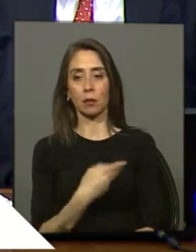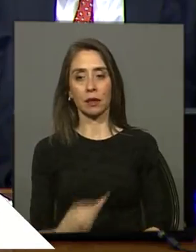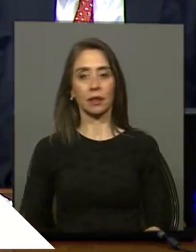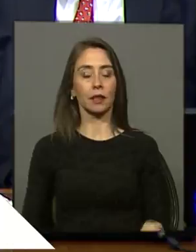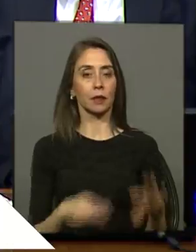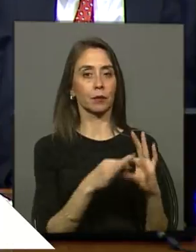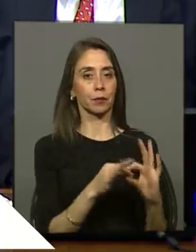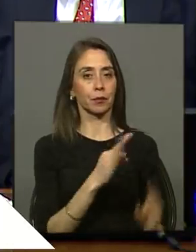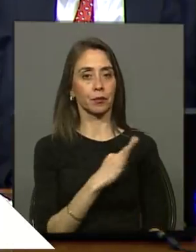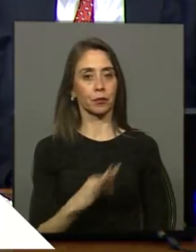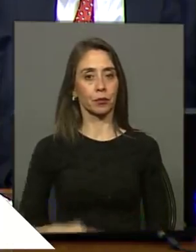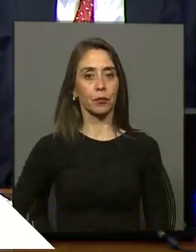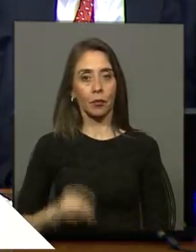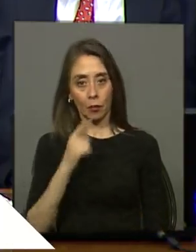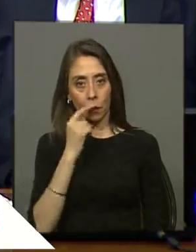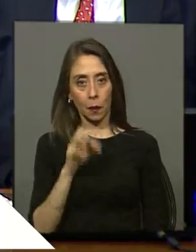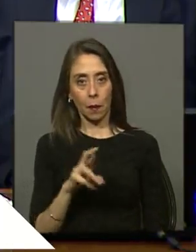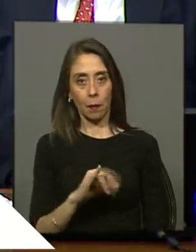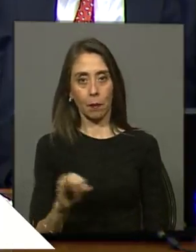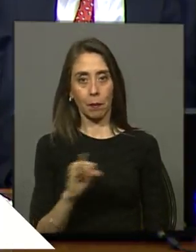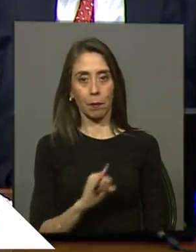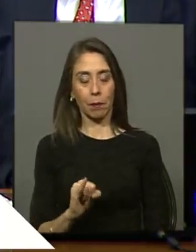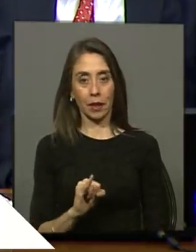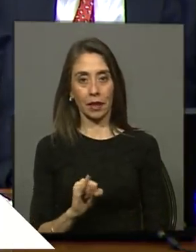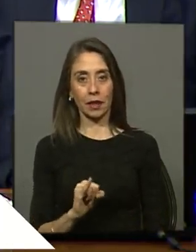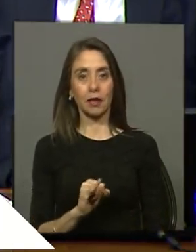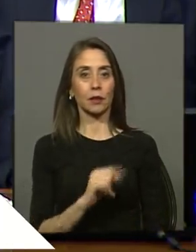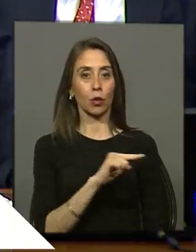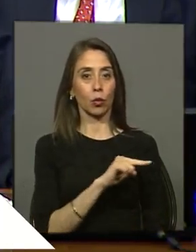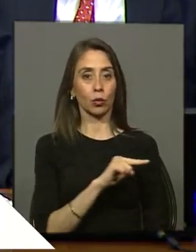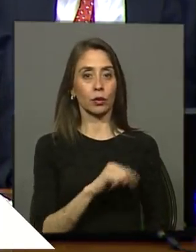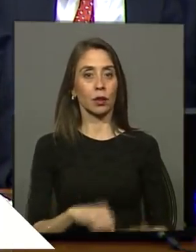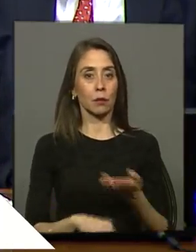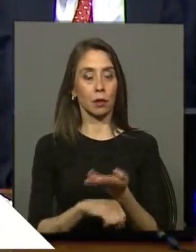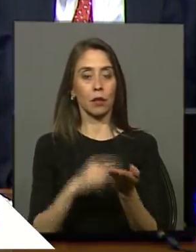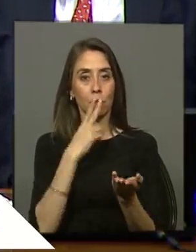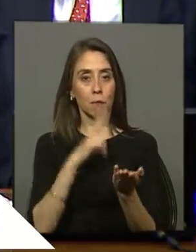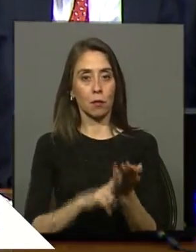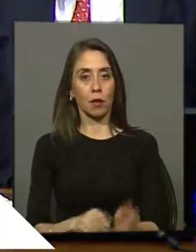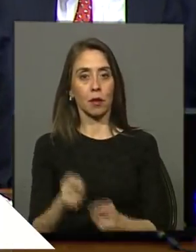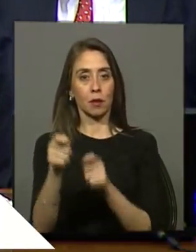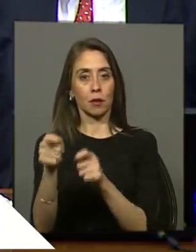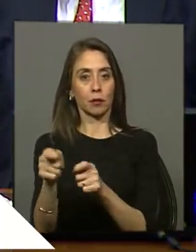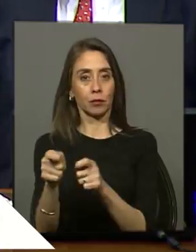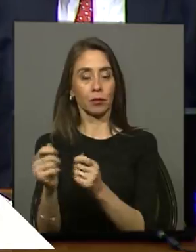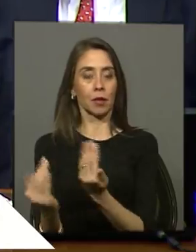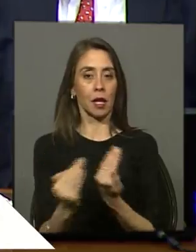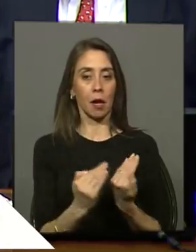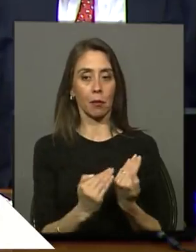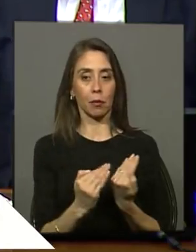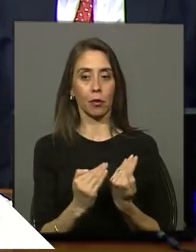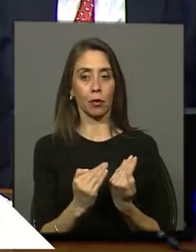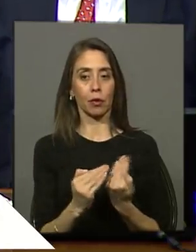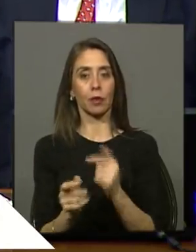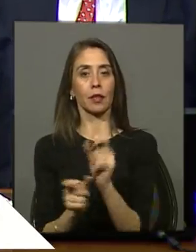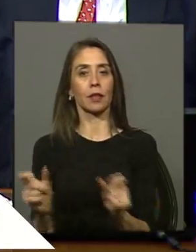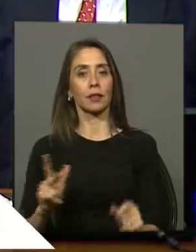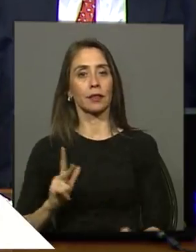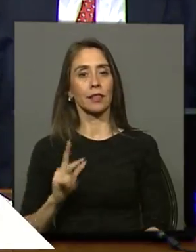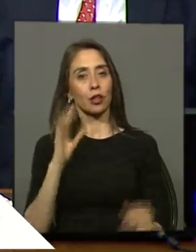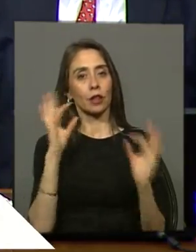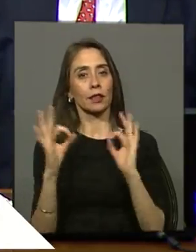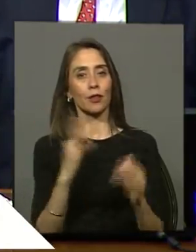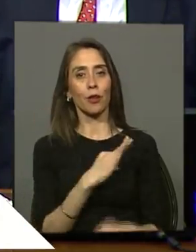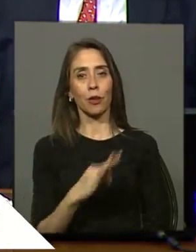gracias diputado pérez vamos a despachar los oficios por usted requeridos con la adhesión de los señores y señoras